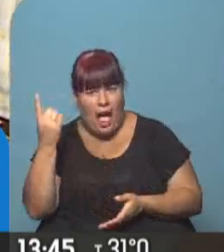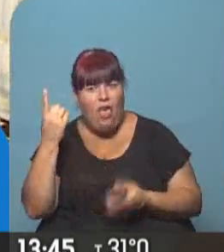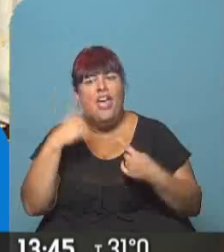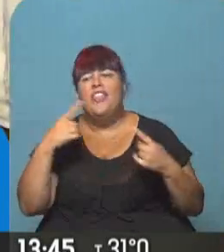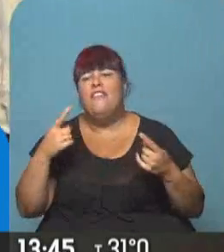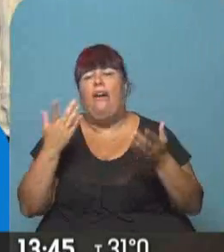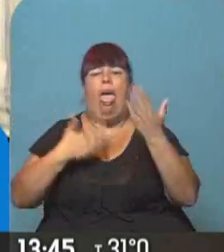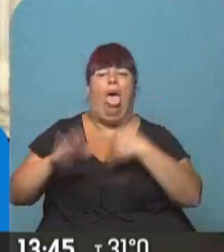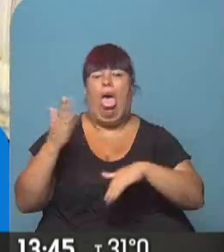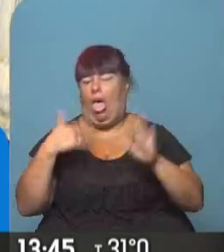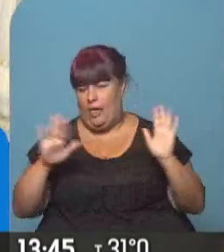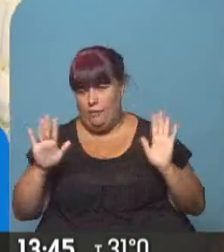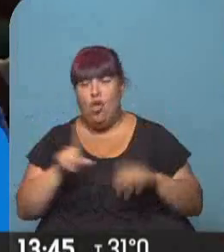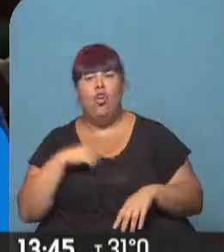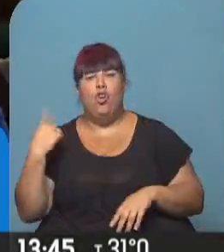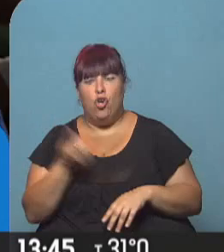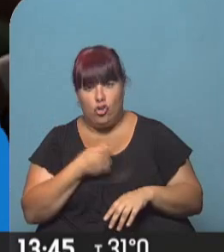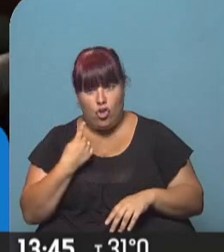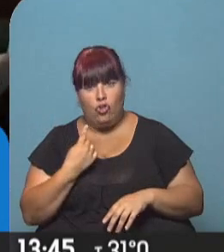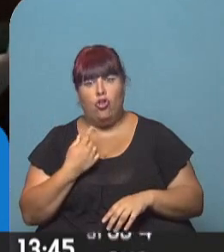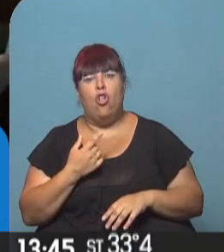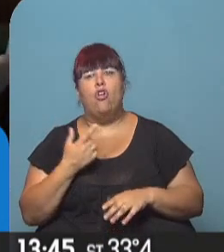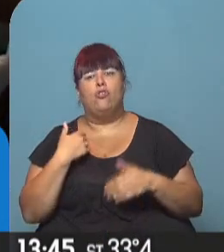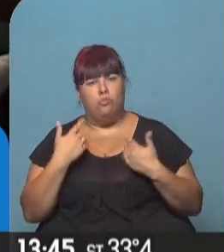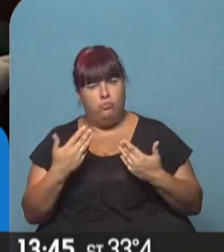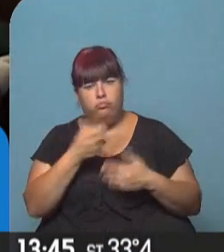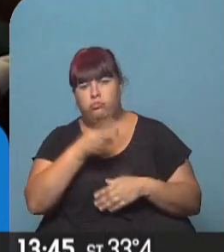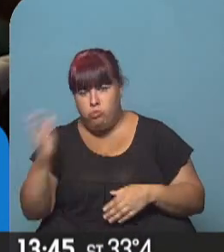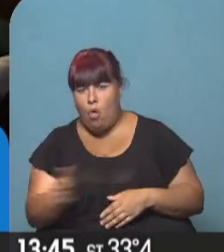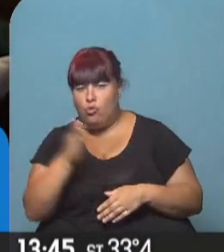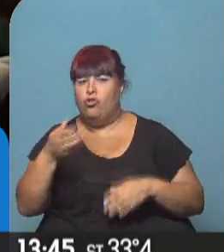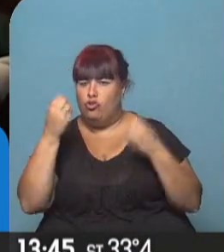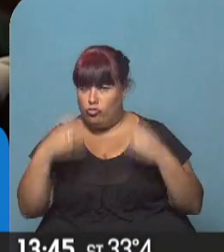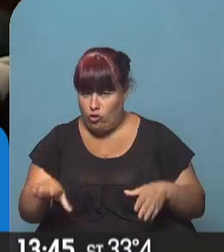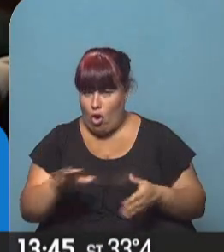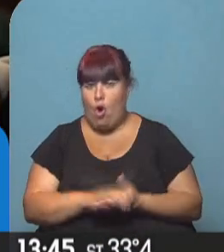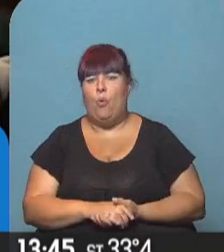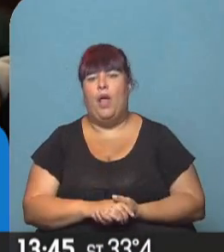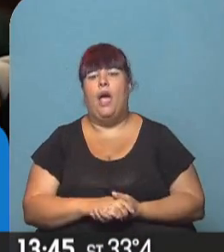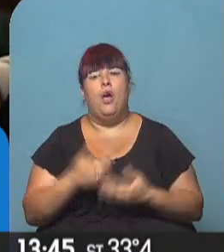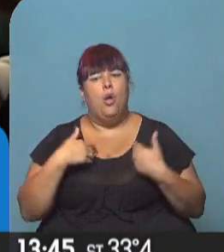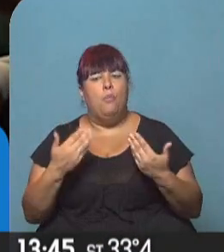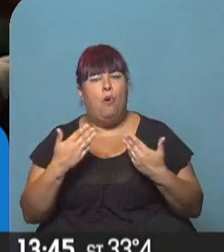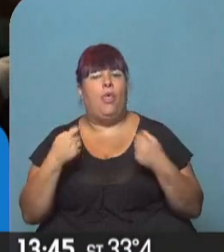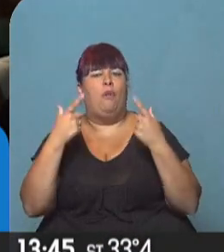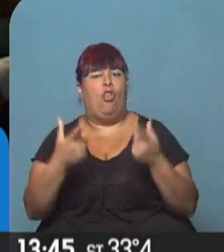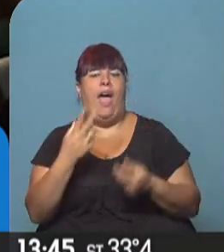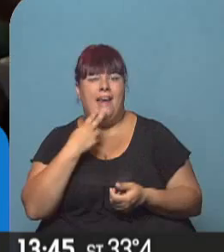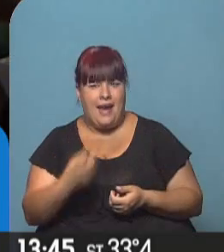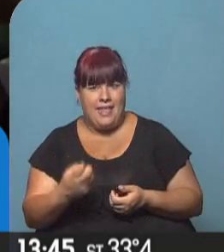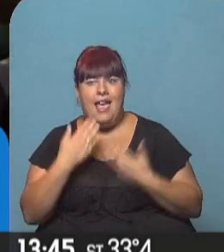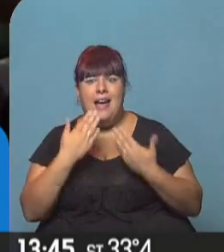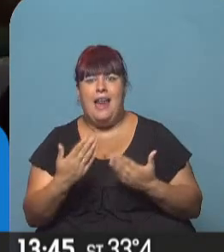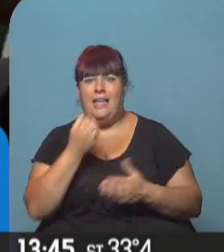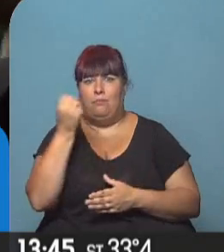diferentes argumentos. Nosotros tenemos una capacidad de producción, tenemos la capacidad de generar energía a través de